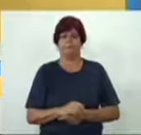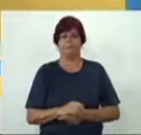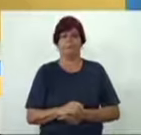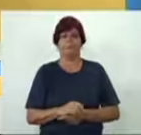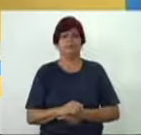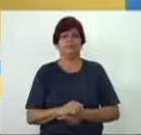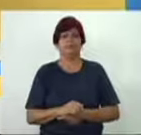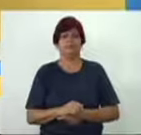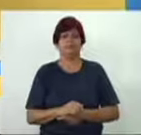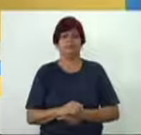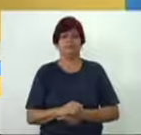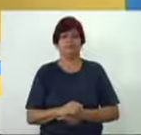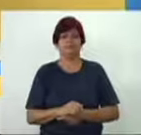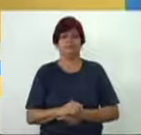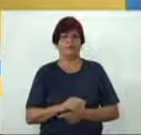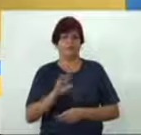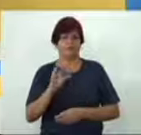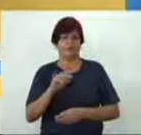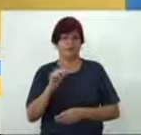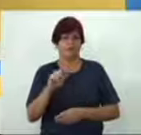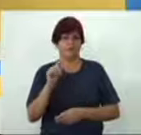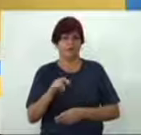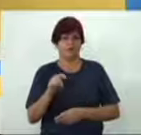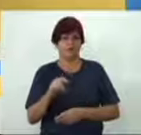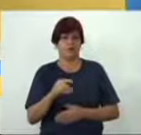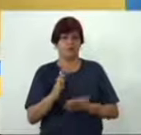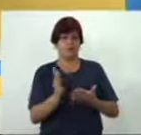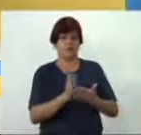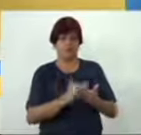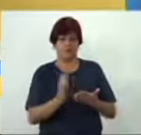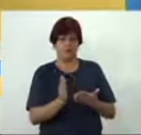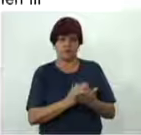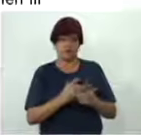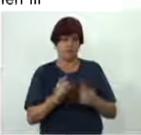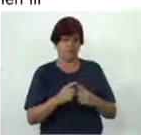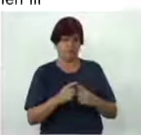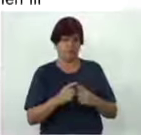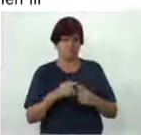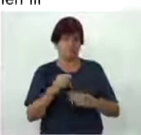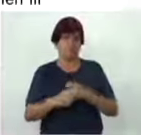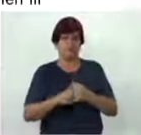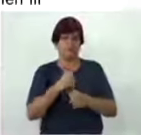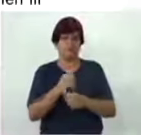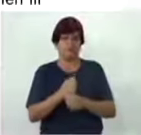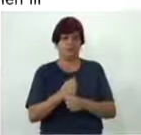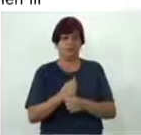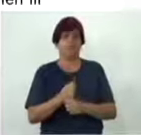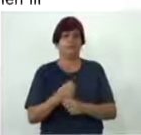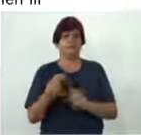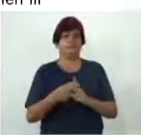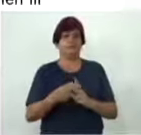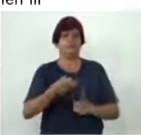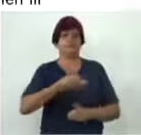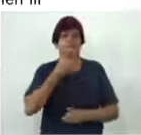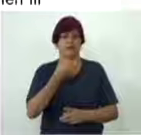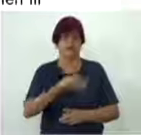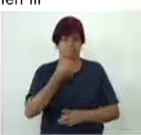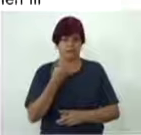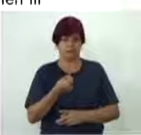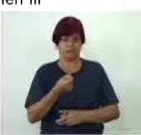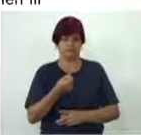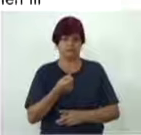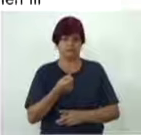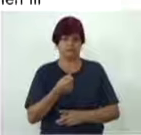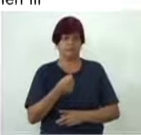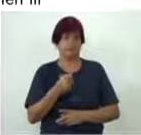vamos entonces a referirnos en este caso a la bibliografía muy brevemente que utilizamos para hacer esta fundamentación. En este caso,